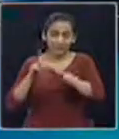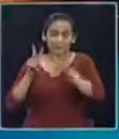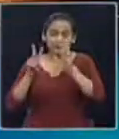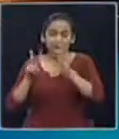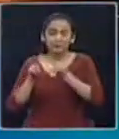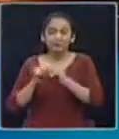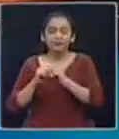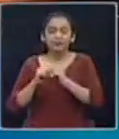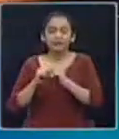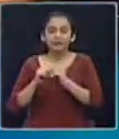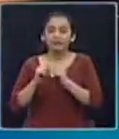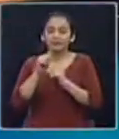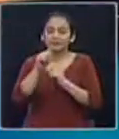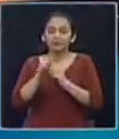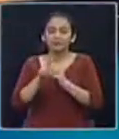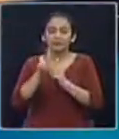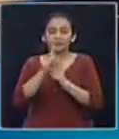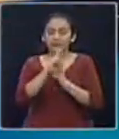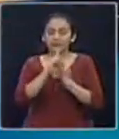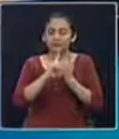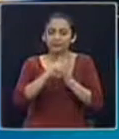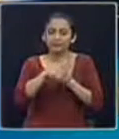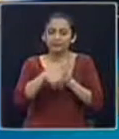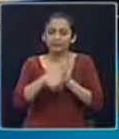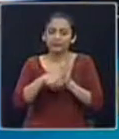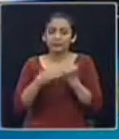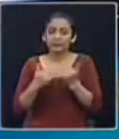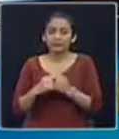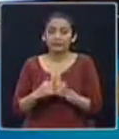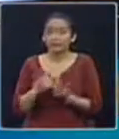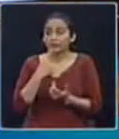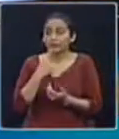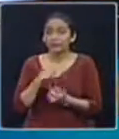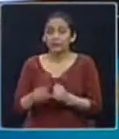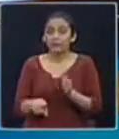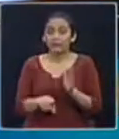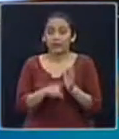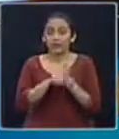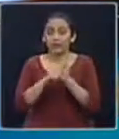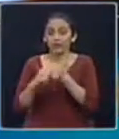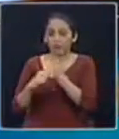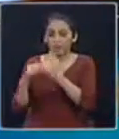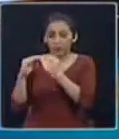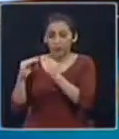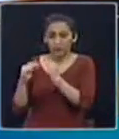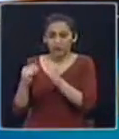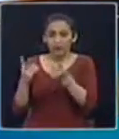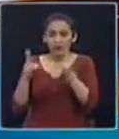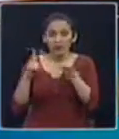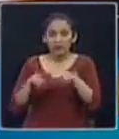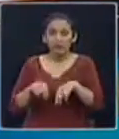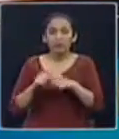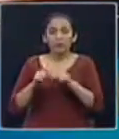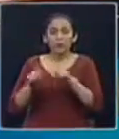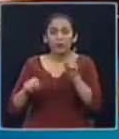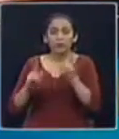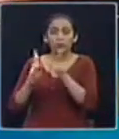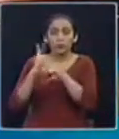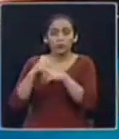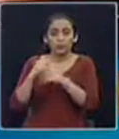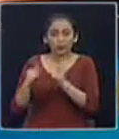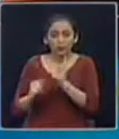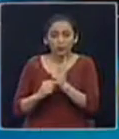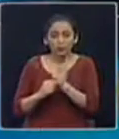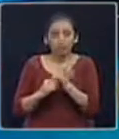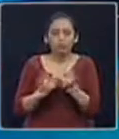7:37, continuamos informando, amigos televidentes. Reformas a la ley de plusvalía y al impuesto a la salida de divisas fueron, entre otras, las propuestas